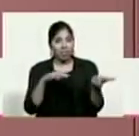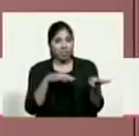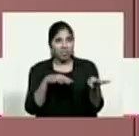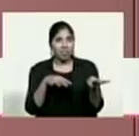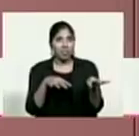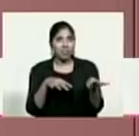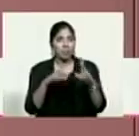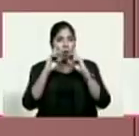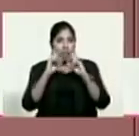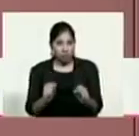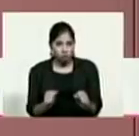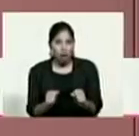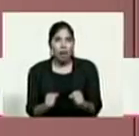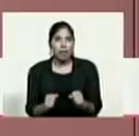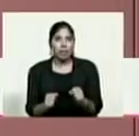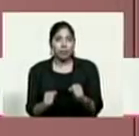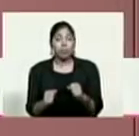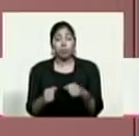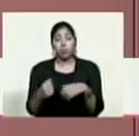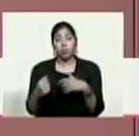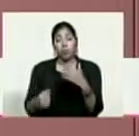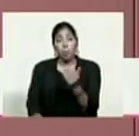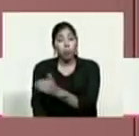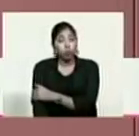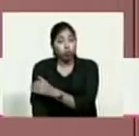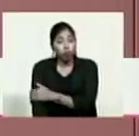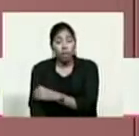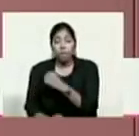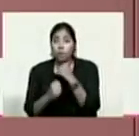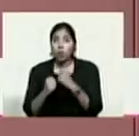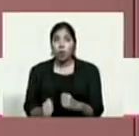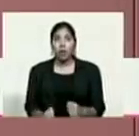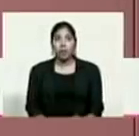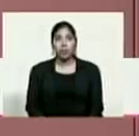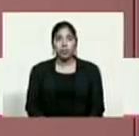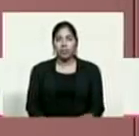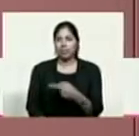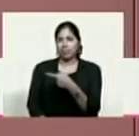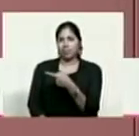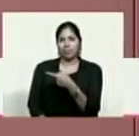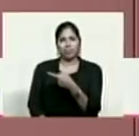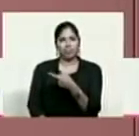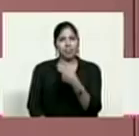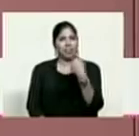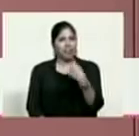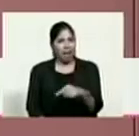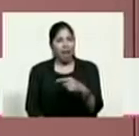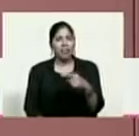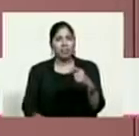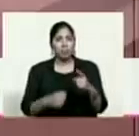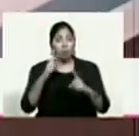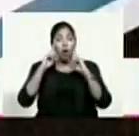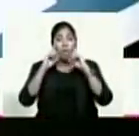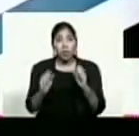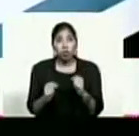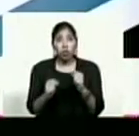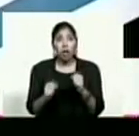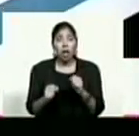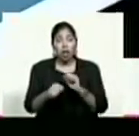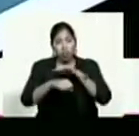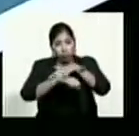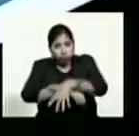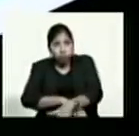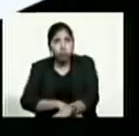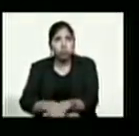experto muy, muy opositor, a decir: existen pseudo expertos diciendo que Guri no pudo ser